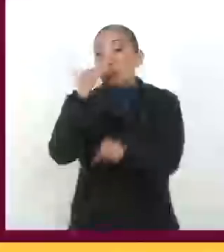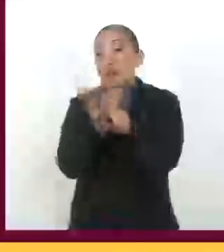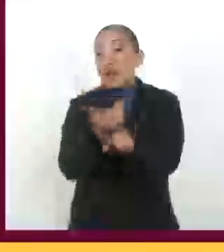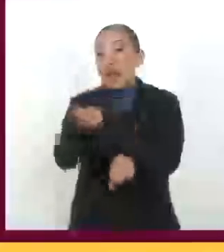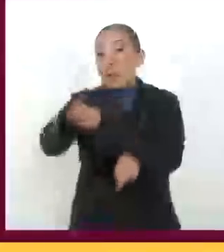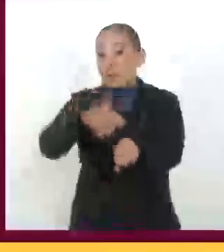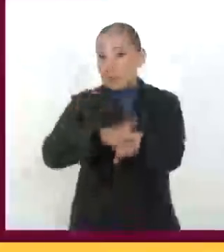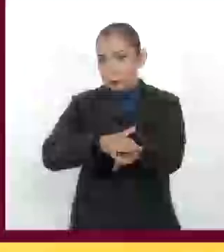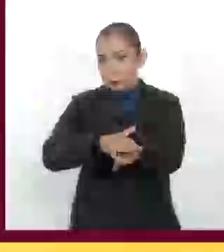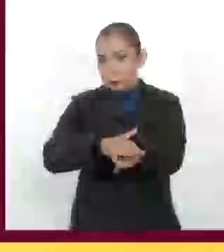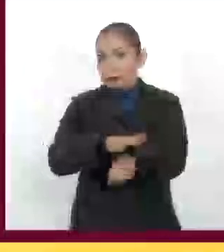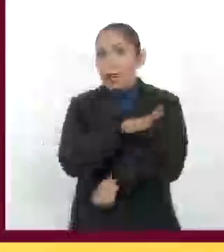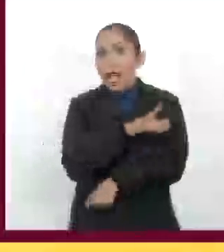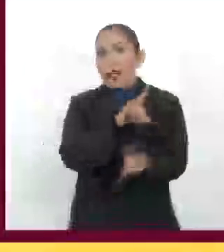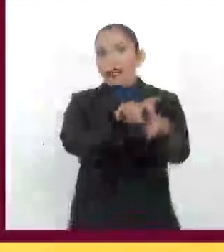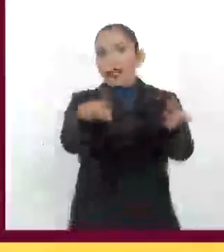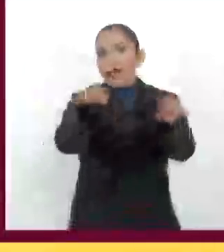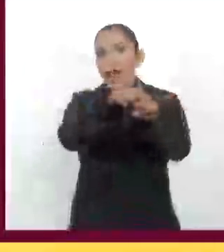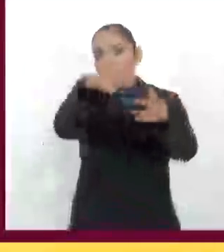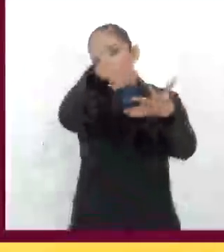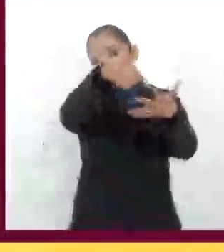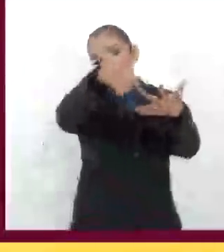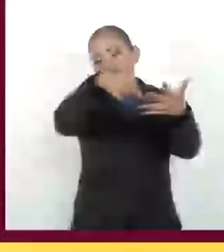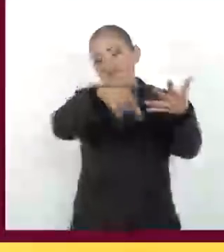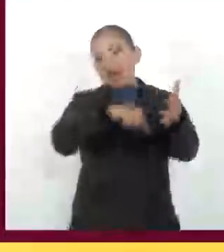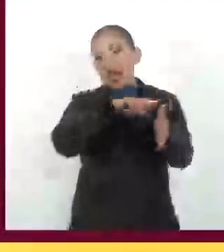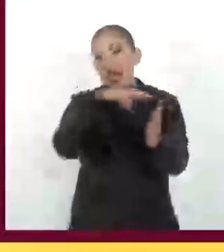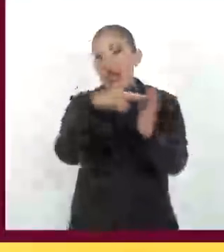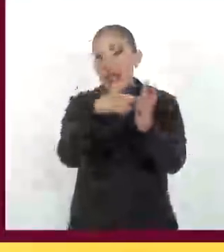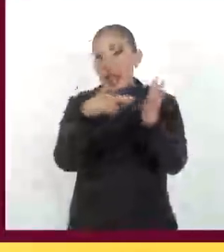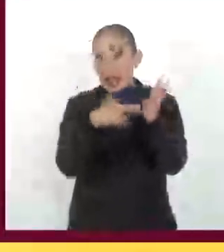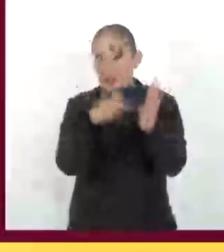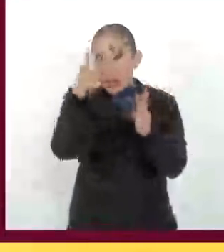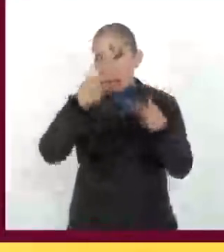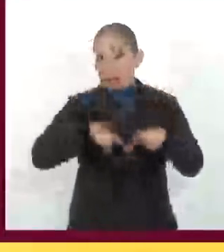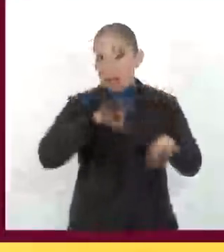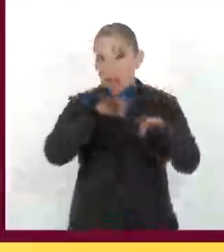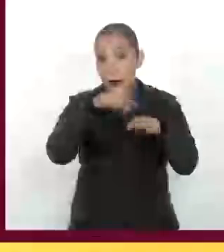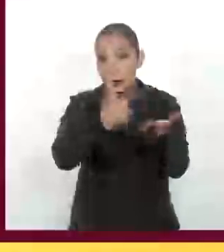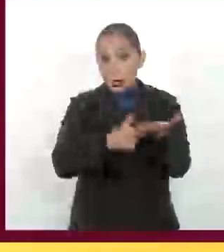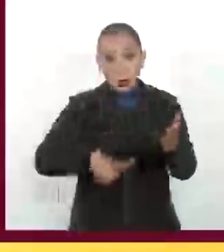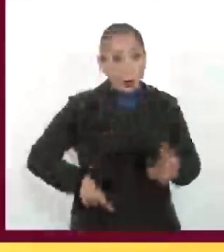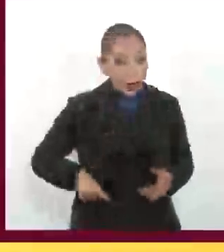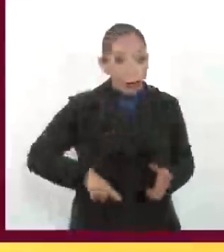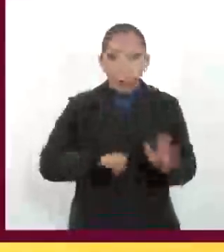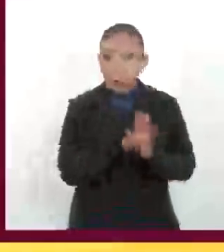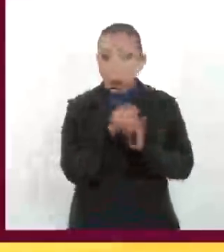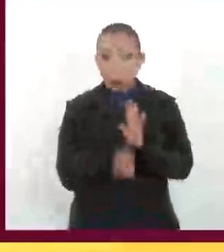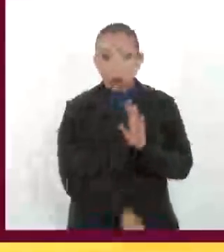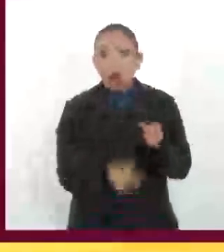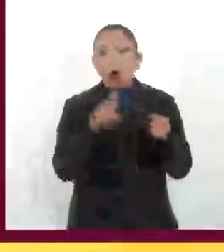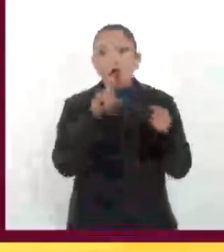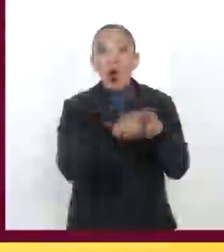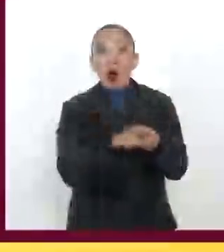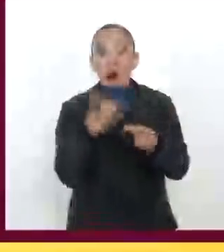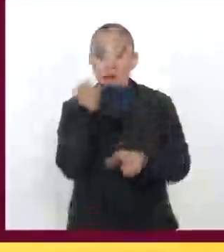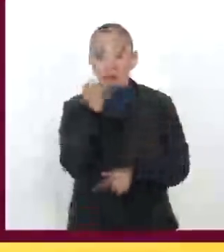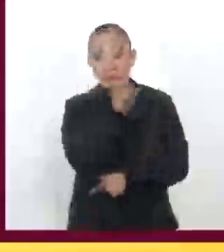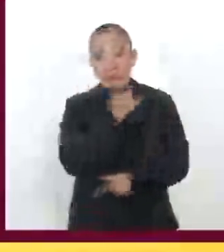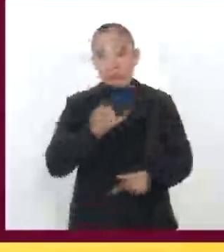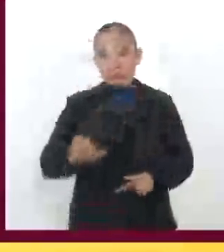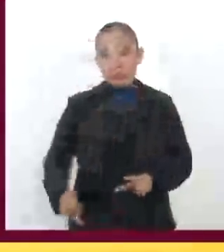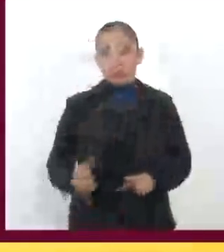Responsabilidades Administrativas. Existen diferentes principios para las y los servidores públicos. Uno de ellos es